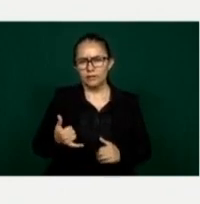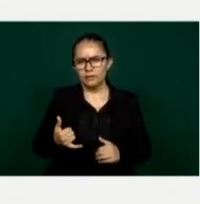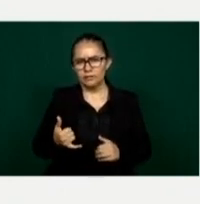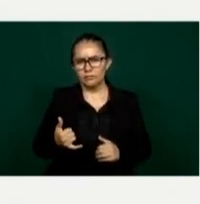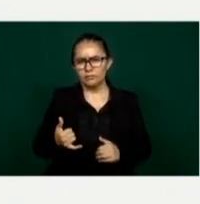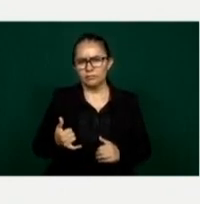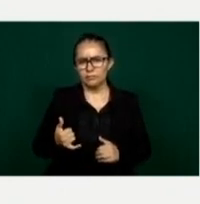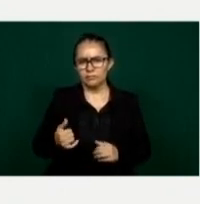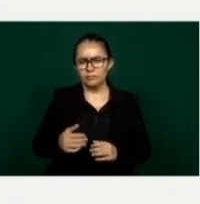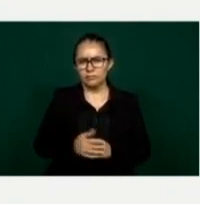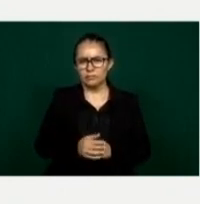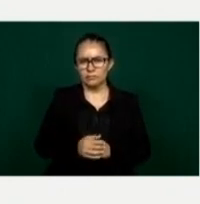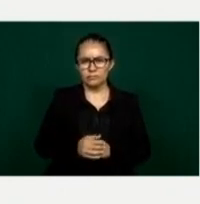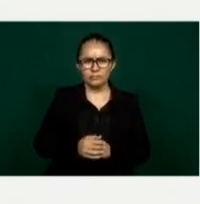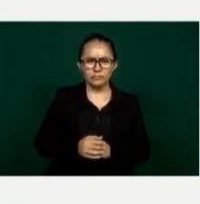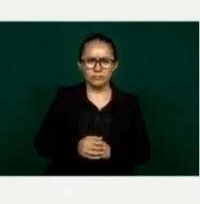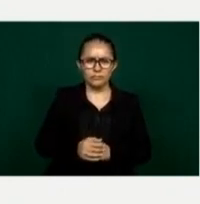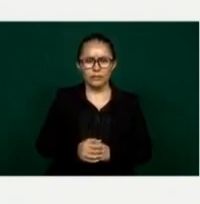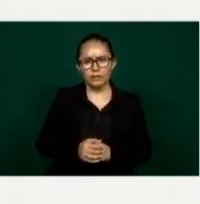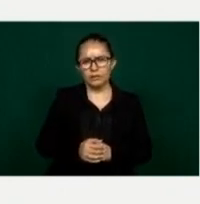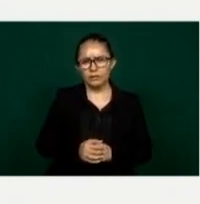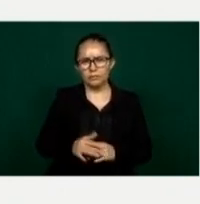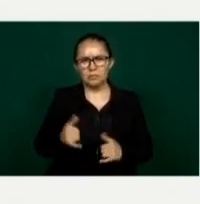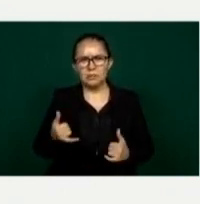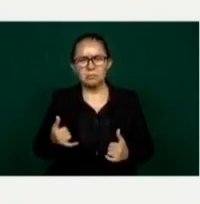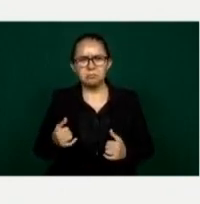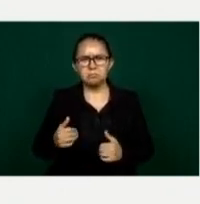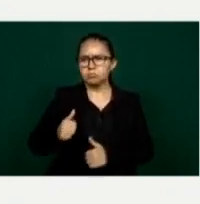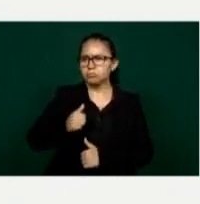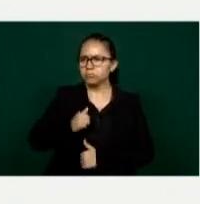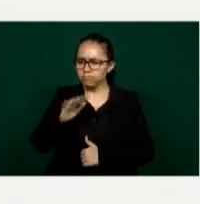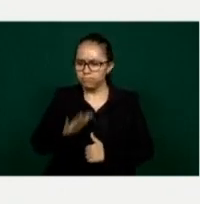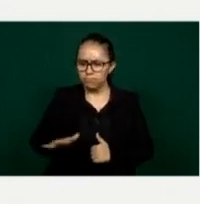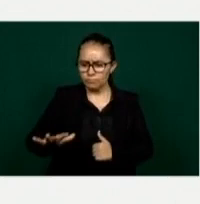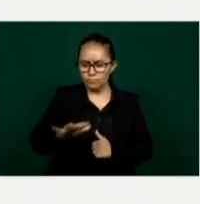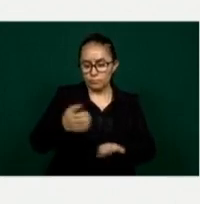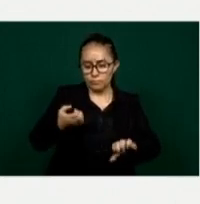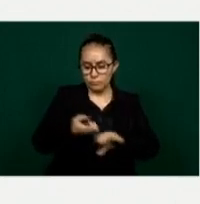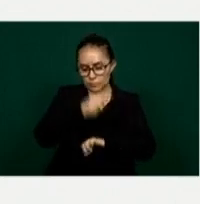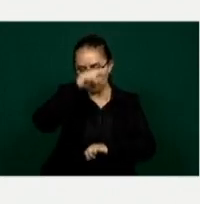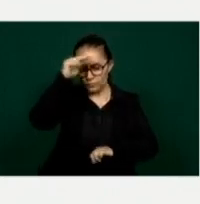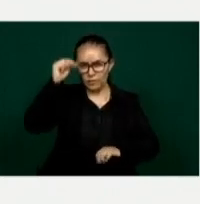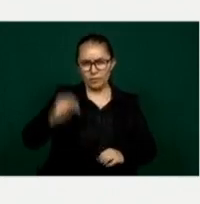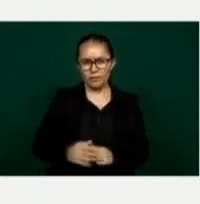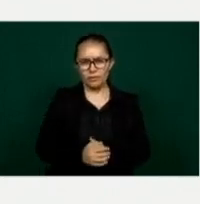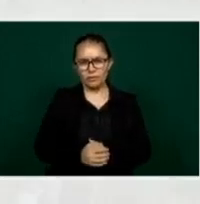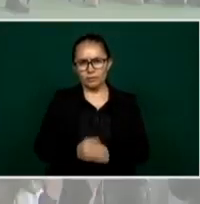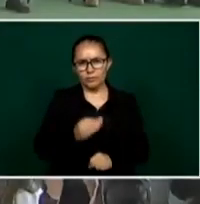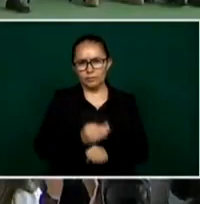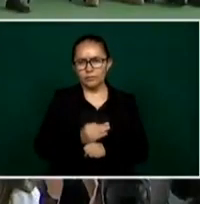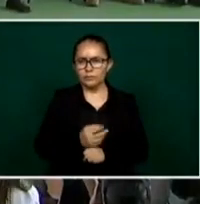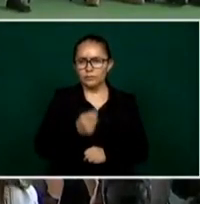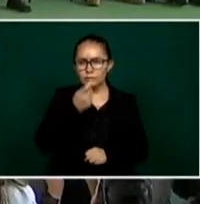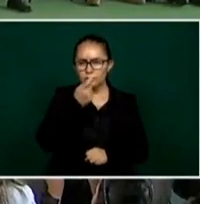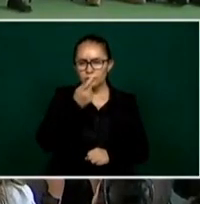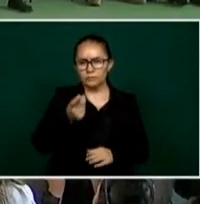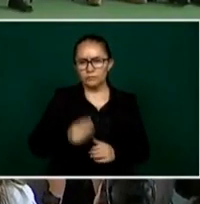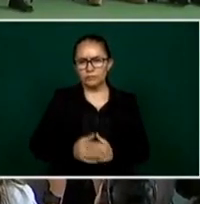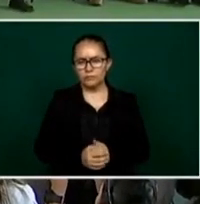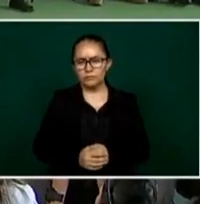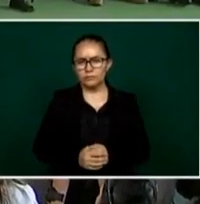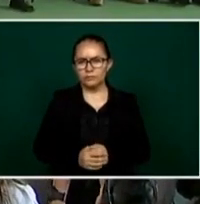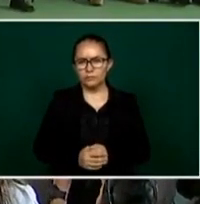haciendo o cubriendo el área de seguridad en todo el estado. La que sigue, por favor.